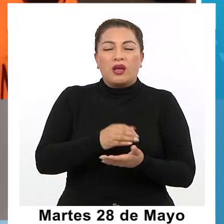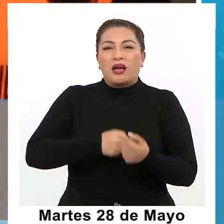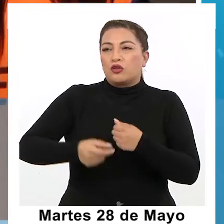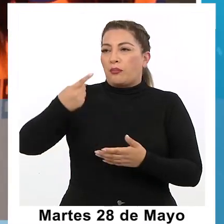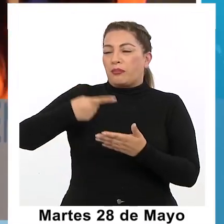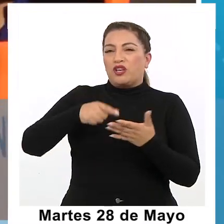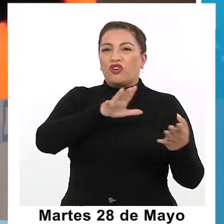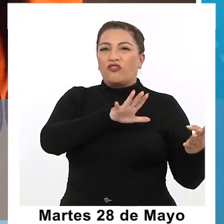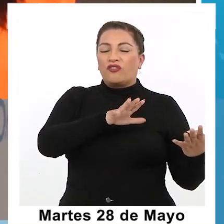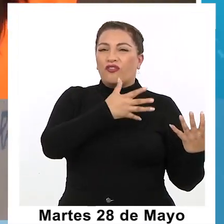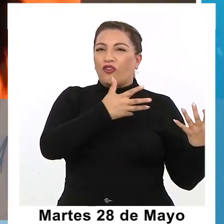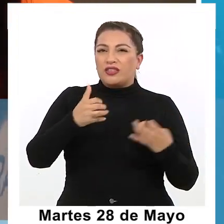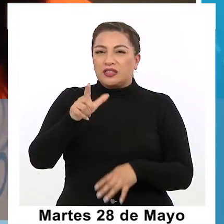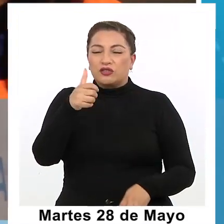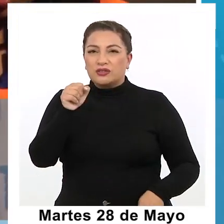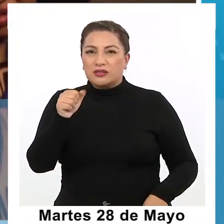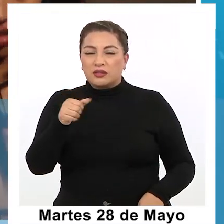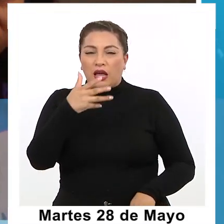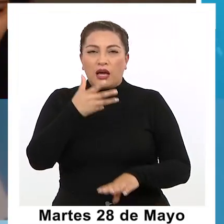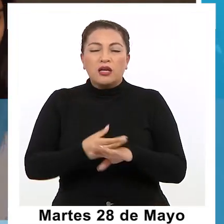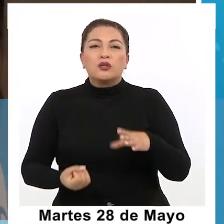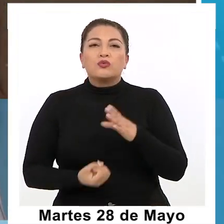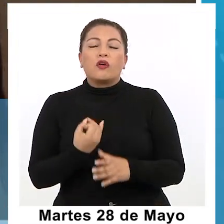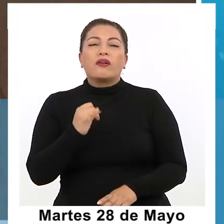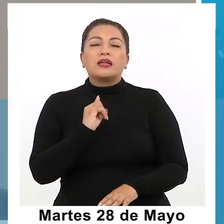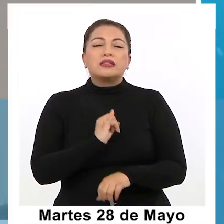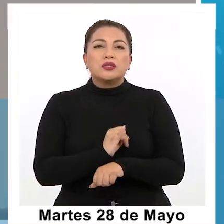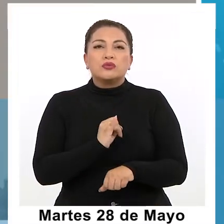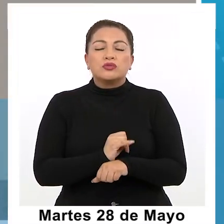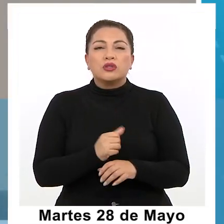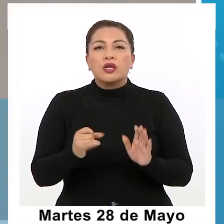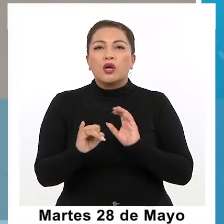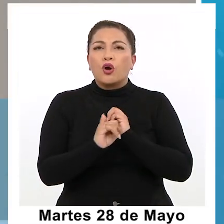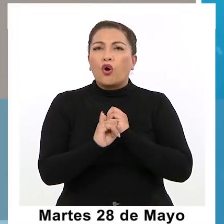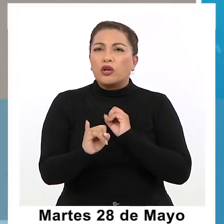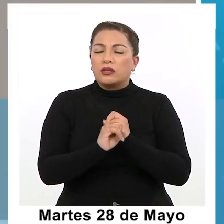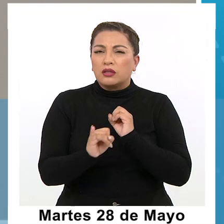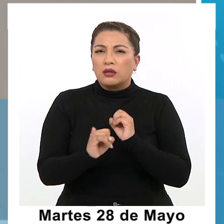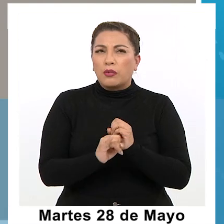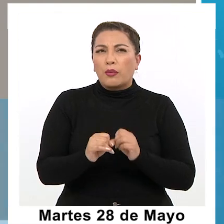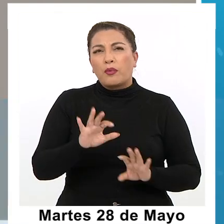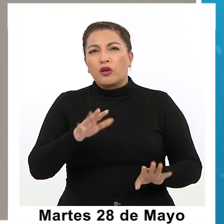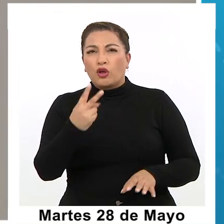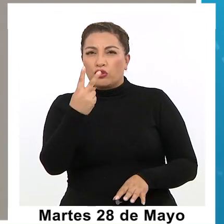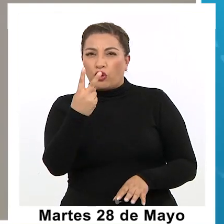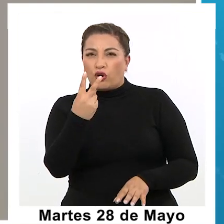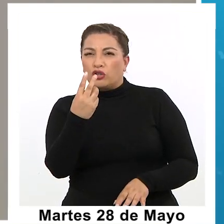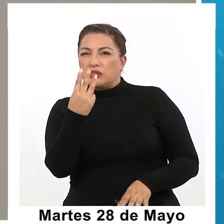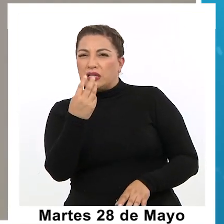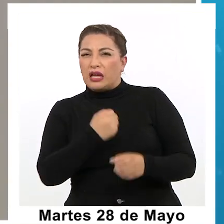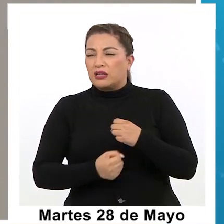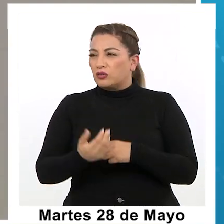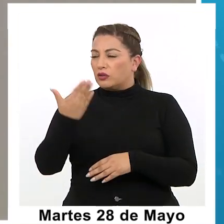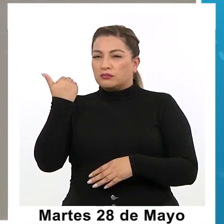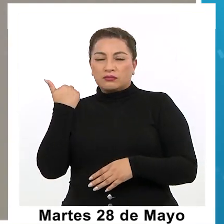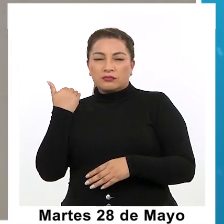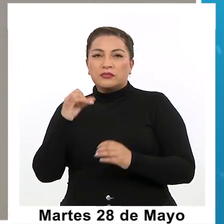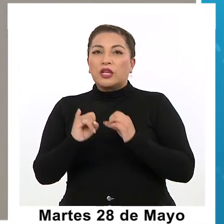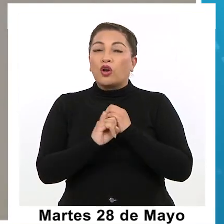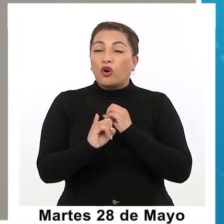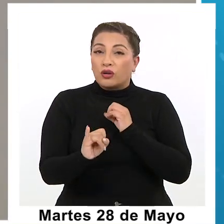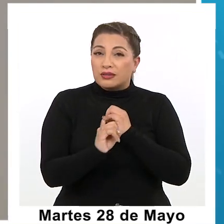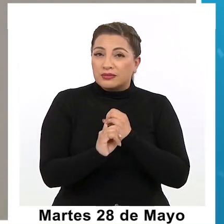la época se han creado instituciones, se creó la ONEMI, pero recién hace 2, 3 años este servicio de respuesta, la Oficina